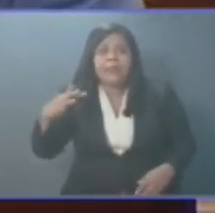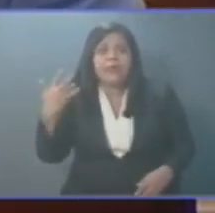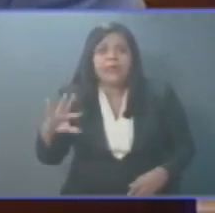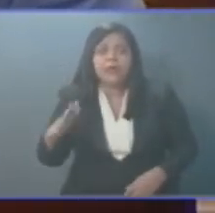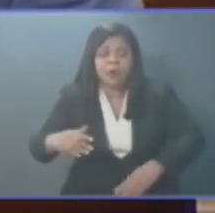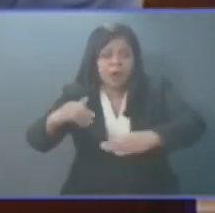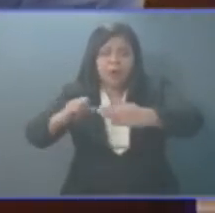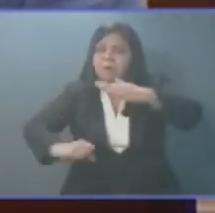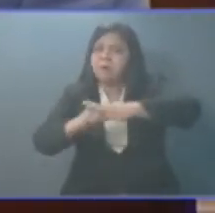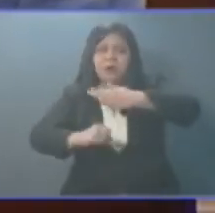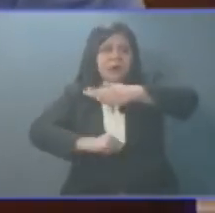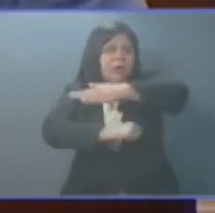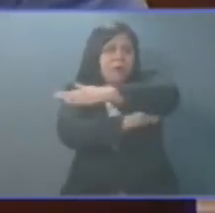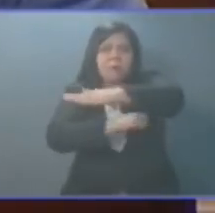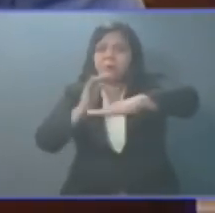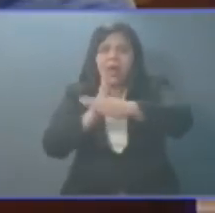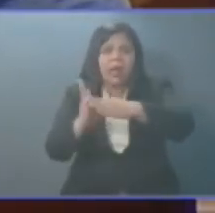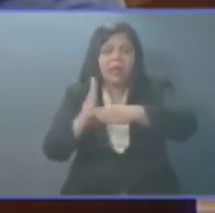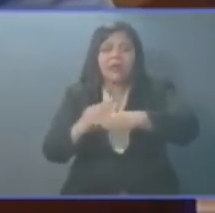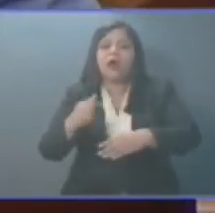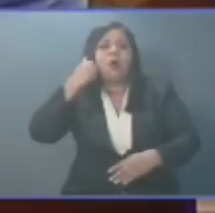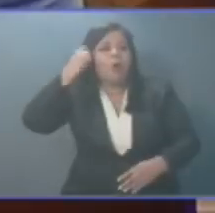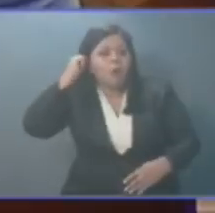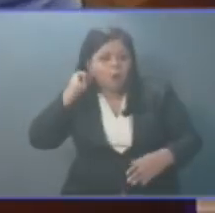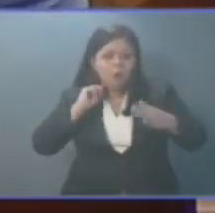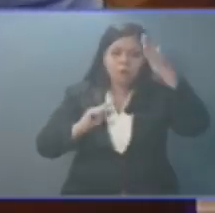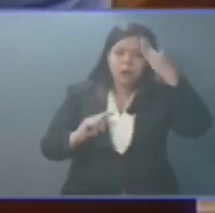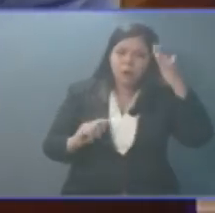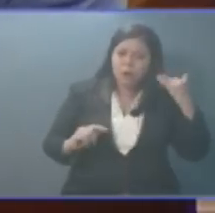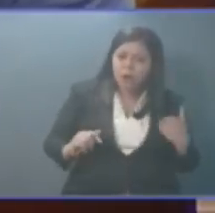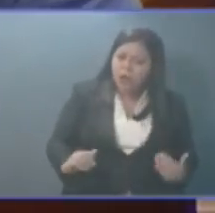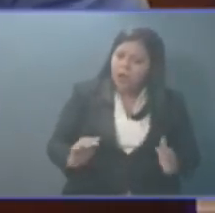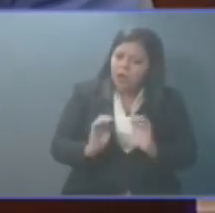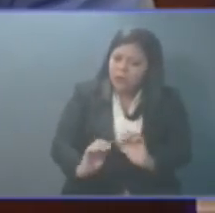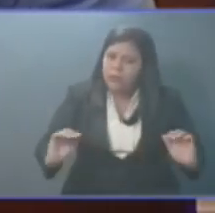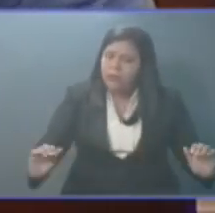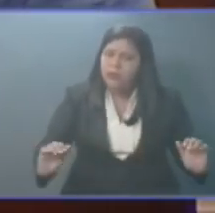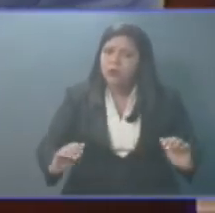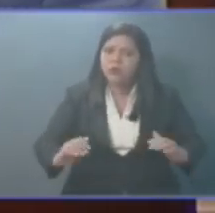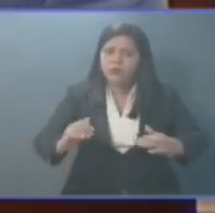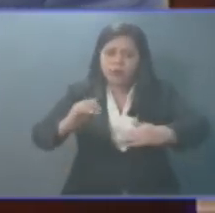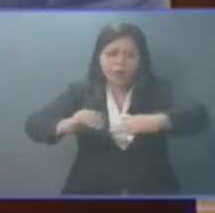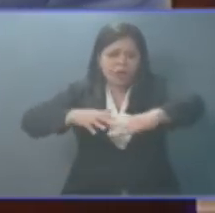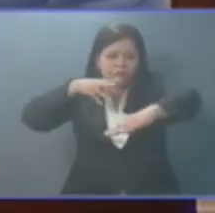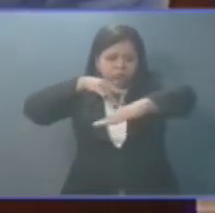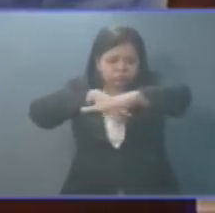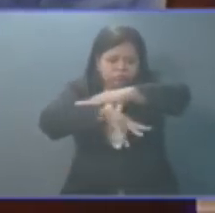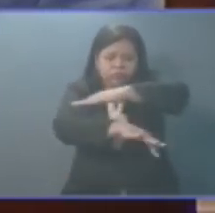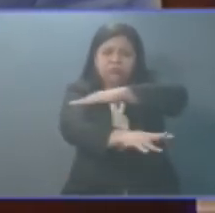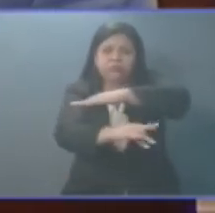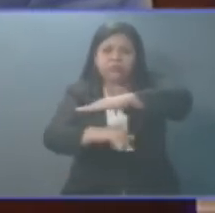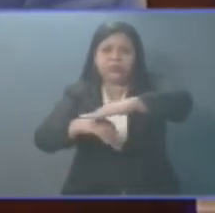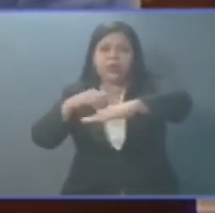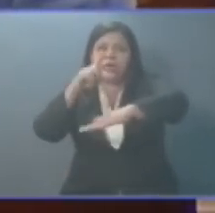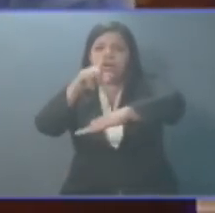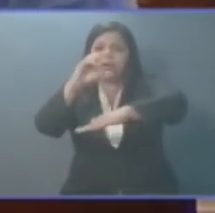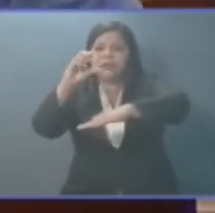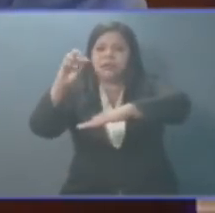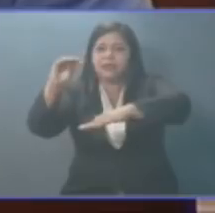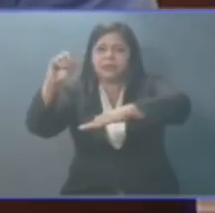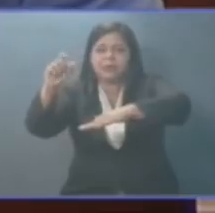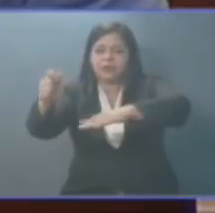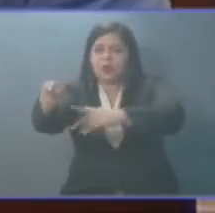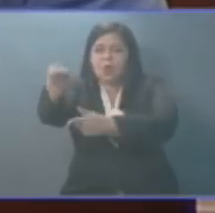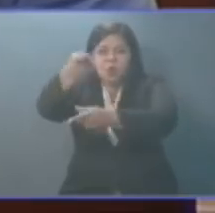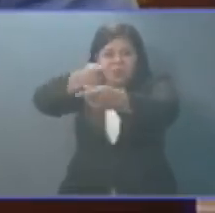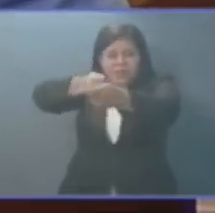salvadoreños. Hombres, mujeres, niños atravesaban un caudal de 100 metros solo con un lazo y